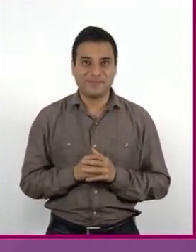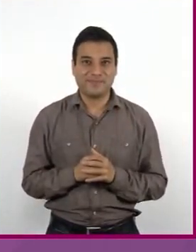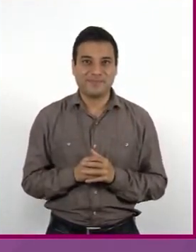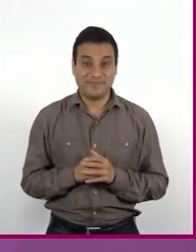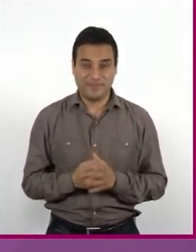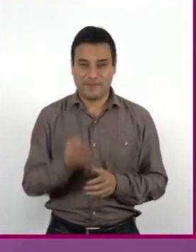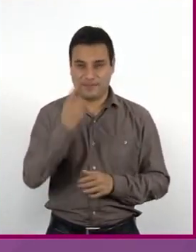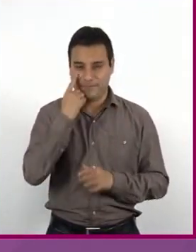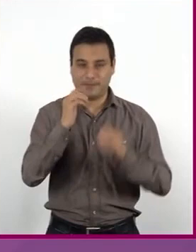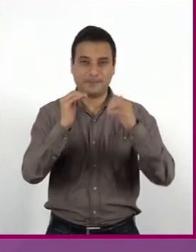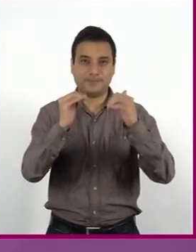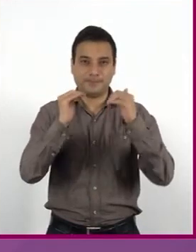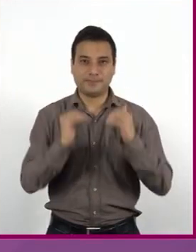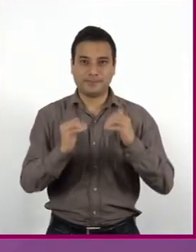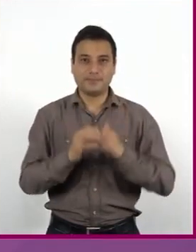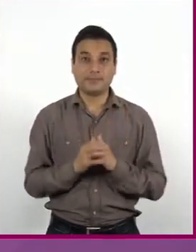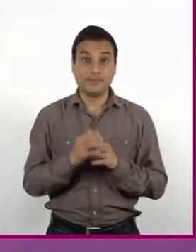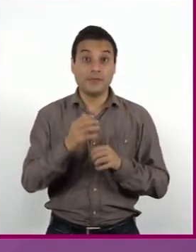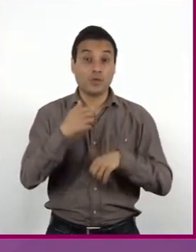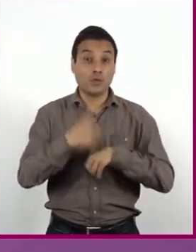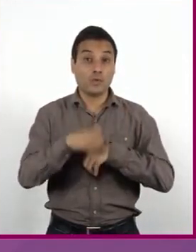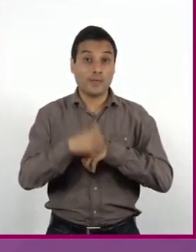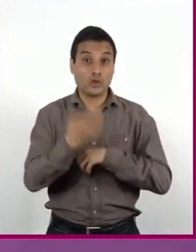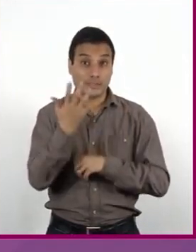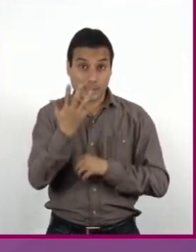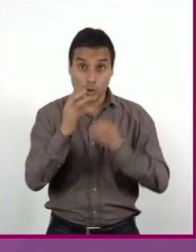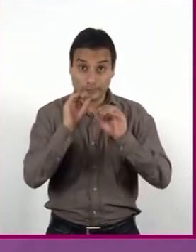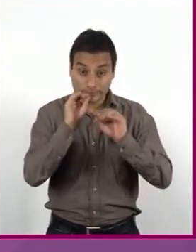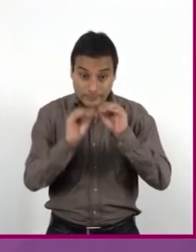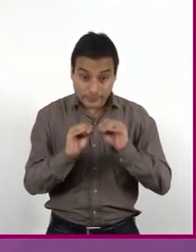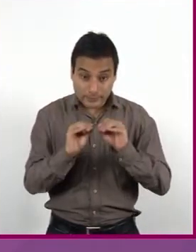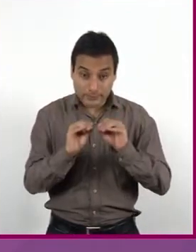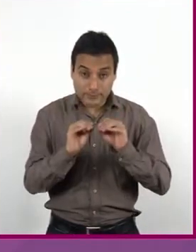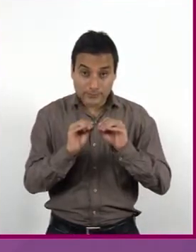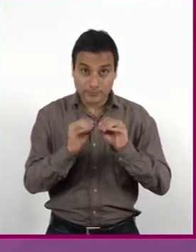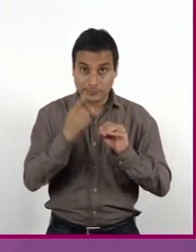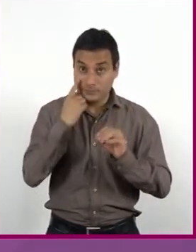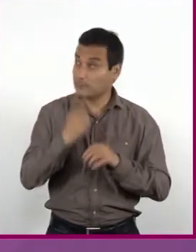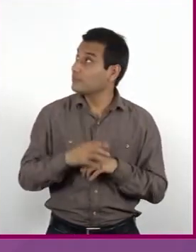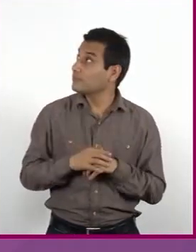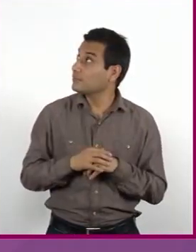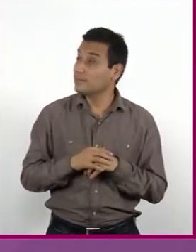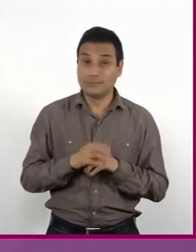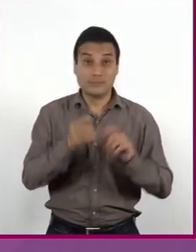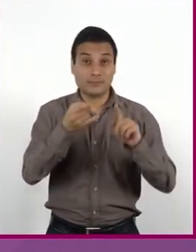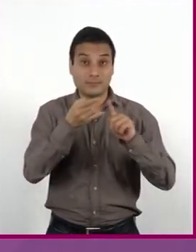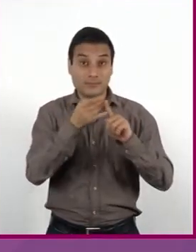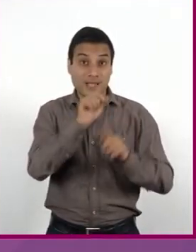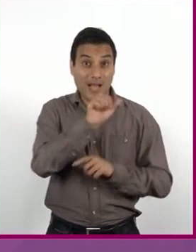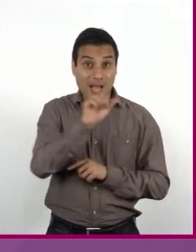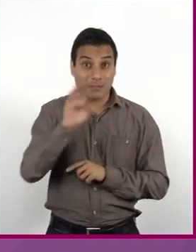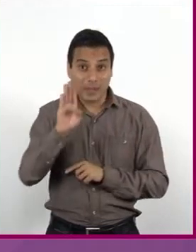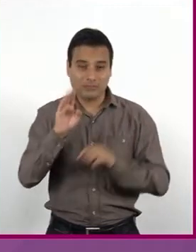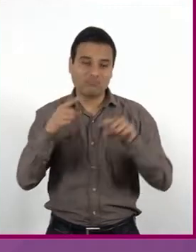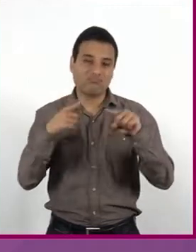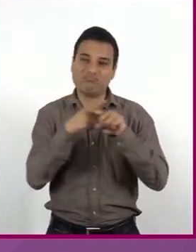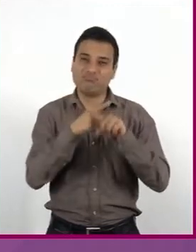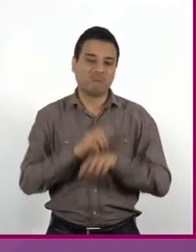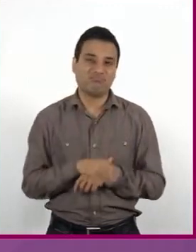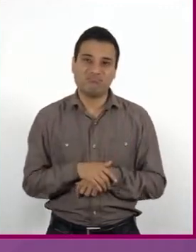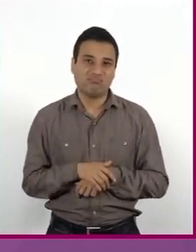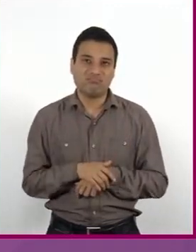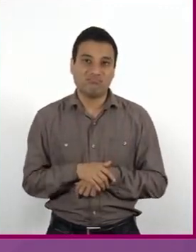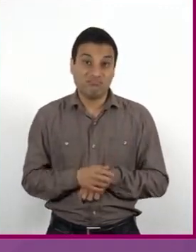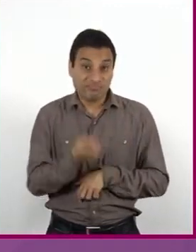Ahora, al intentar armar el quinto desarrollo plano, tenemos que las caras A y B coinciden. Por lo